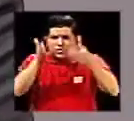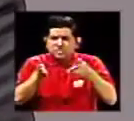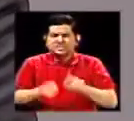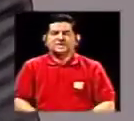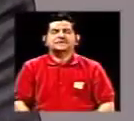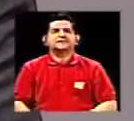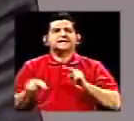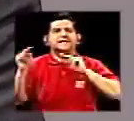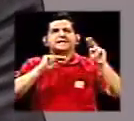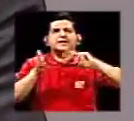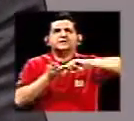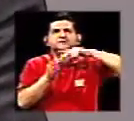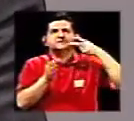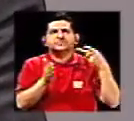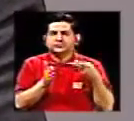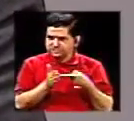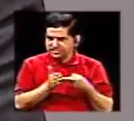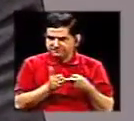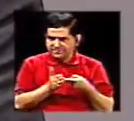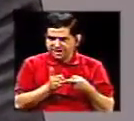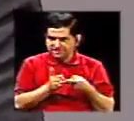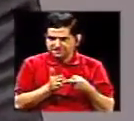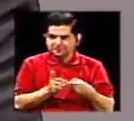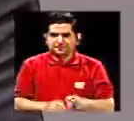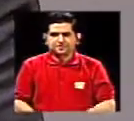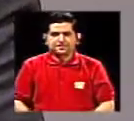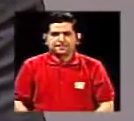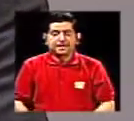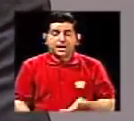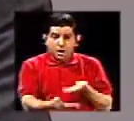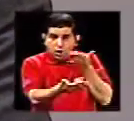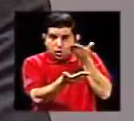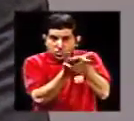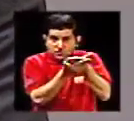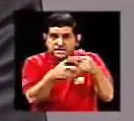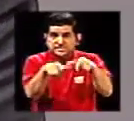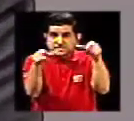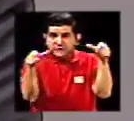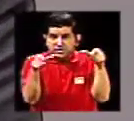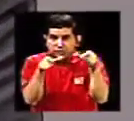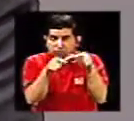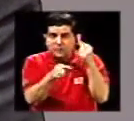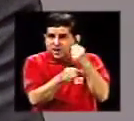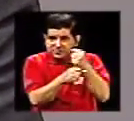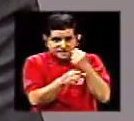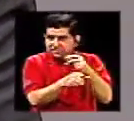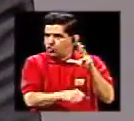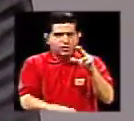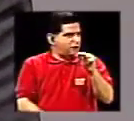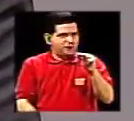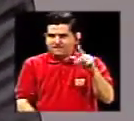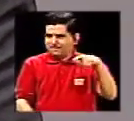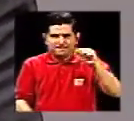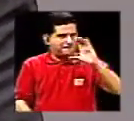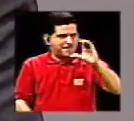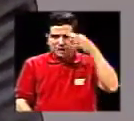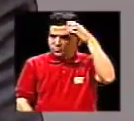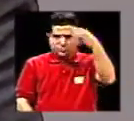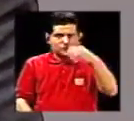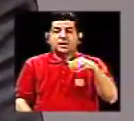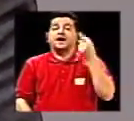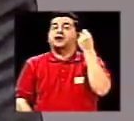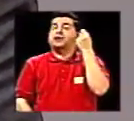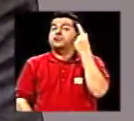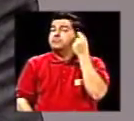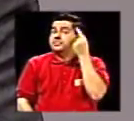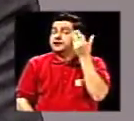se entiende entre a ofrecer puestos, eso no es cultura PAC. Si por negación se extiende